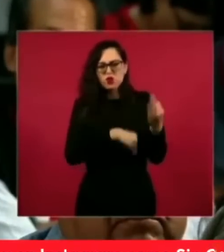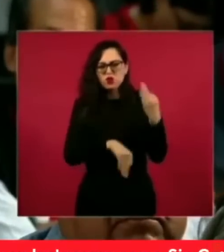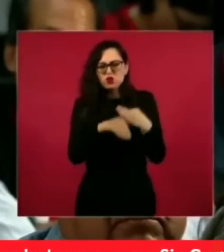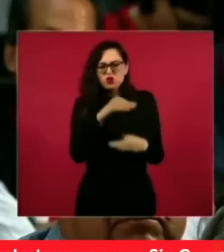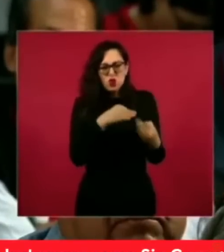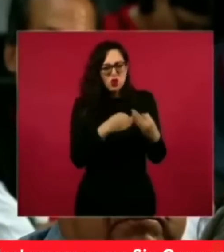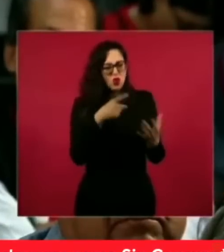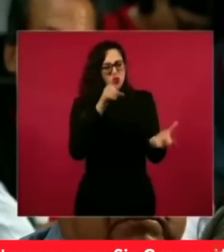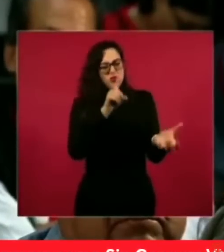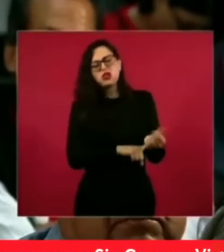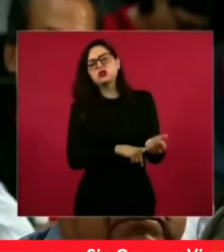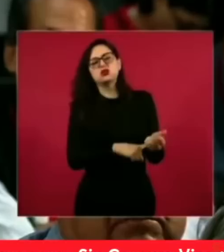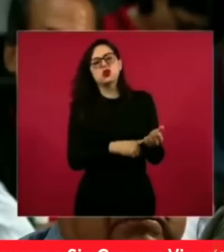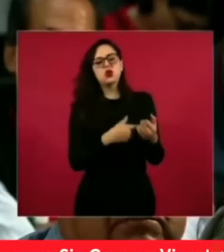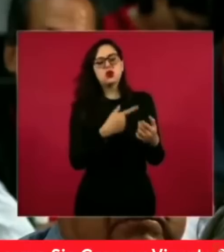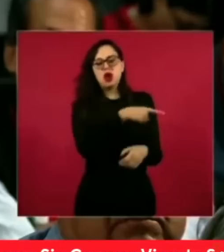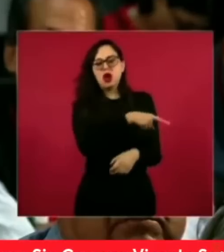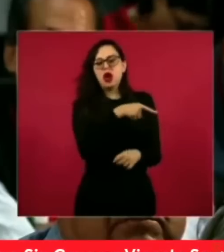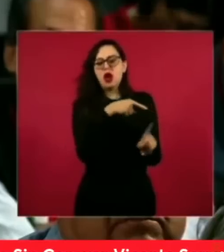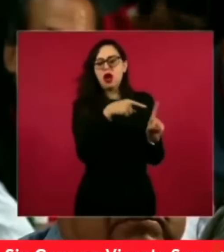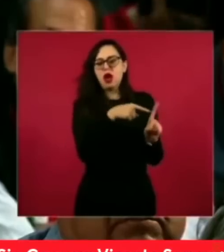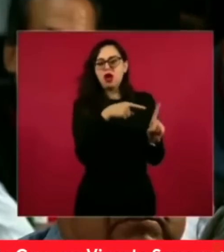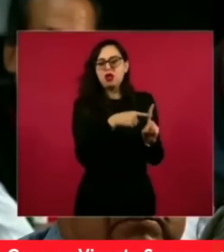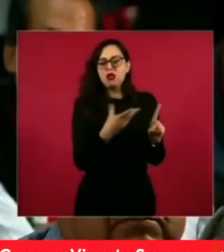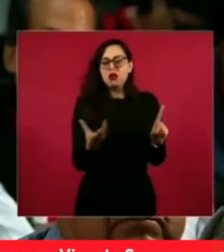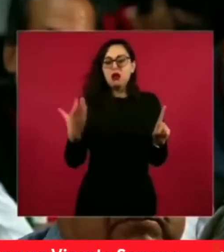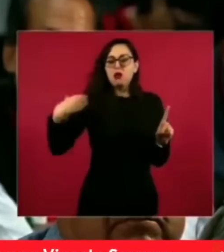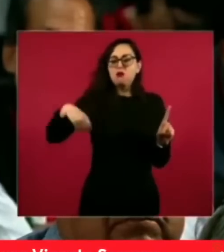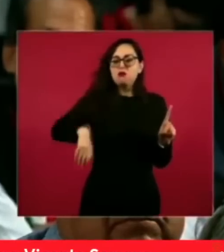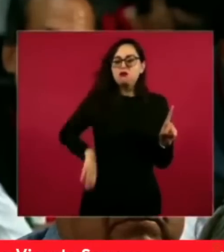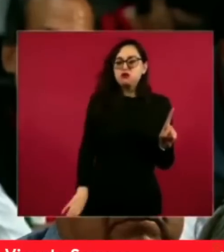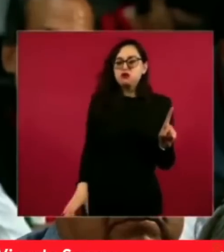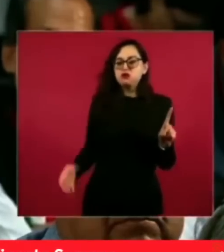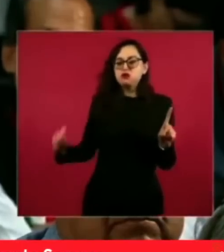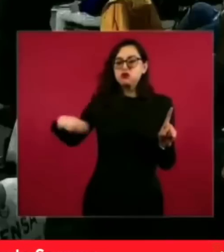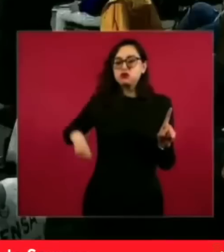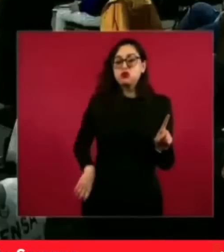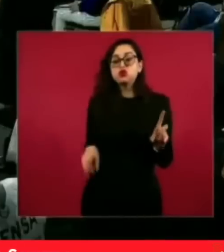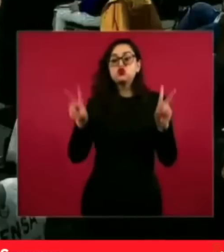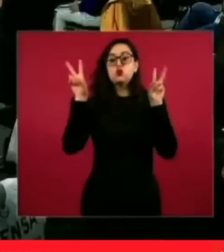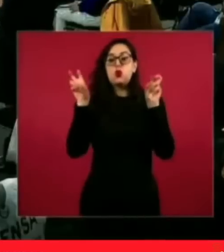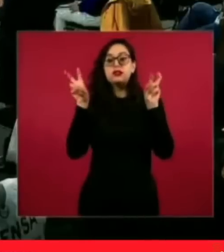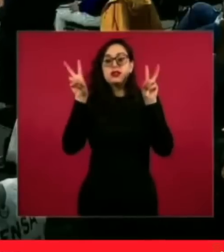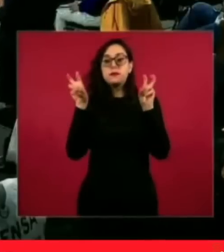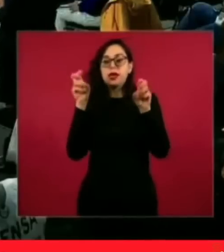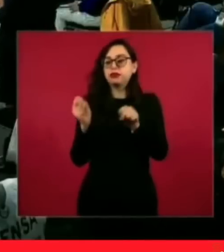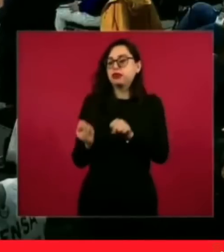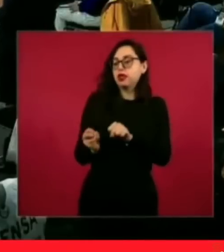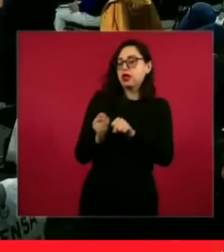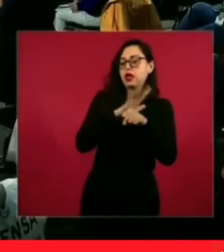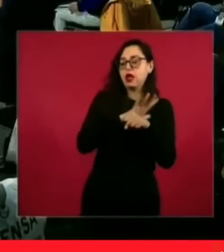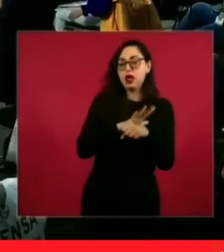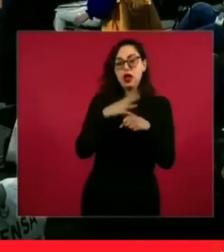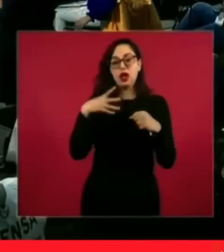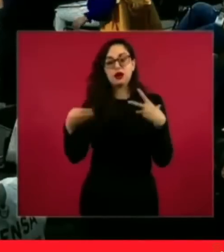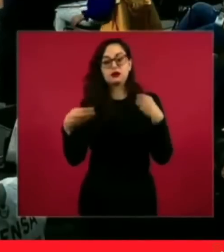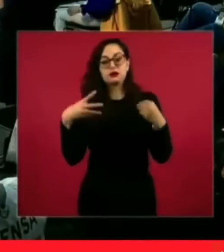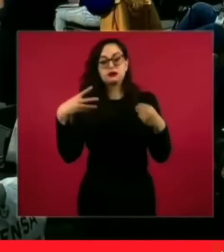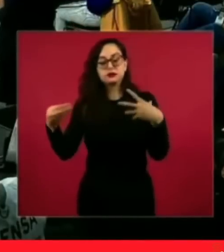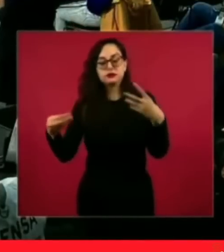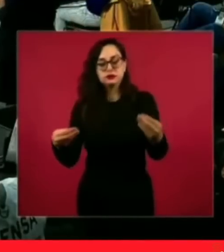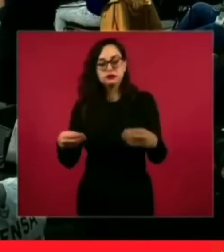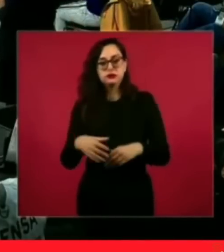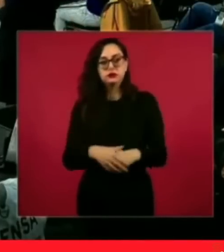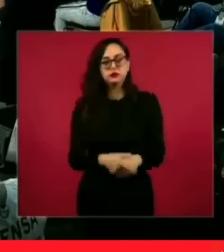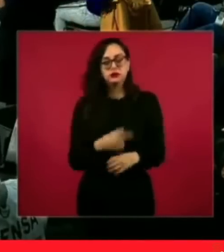directas. ¿Para qué? Pues porque era por contingencia sanitaria. Afortunadamente, a partir de esta denuncia